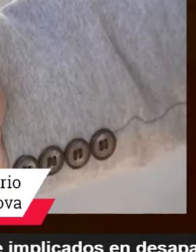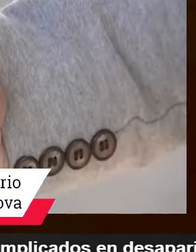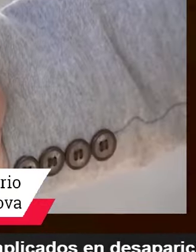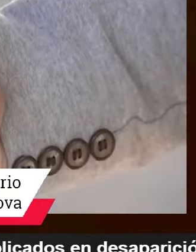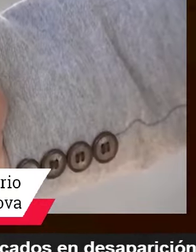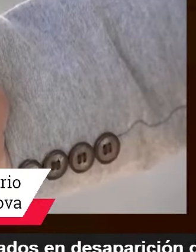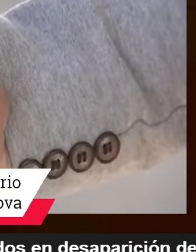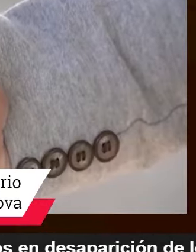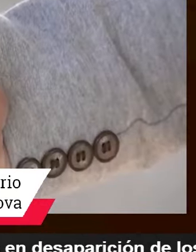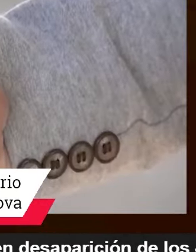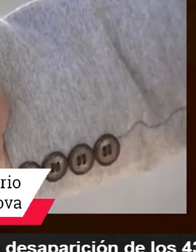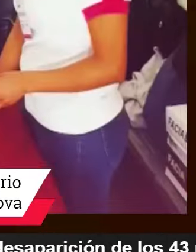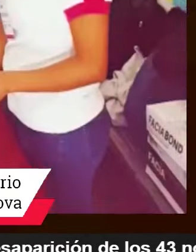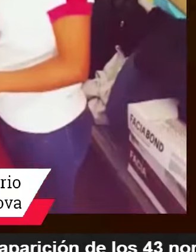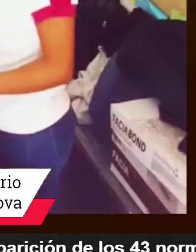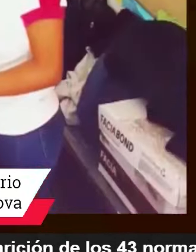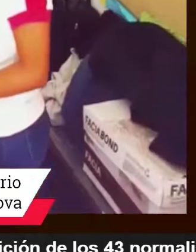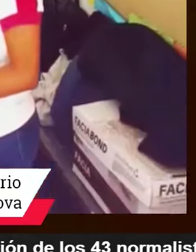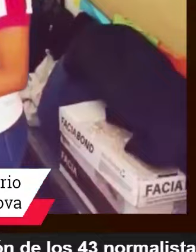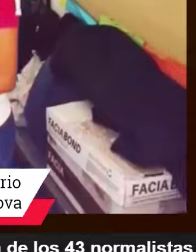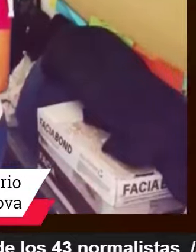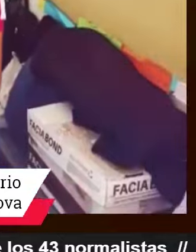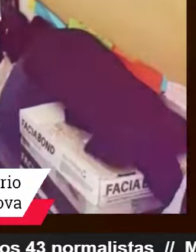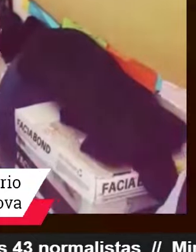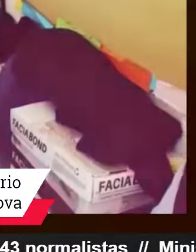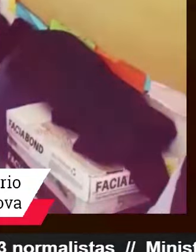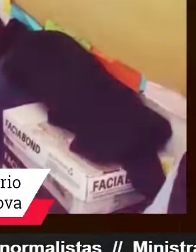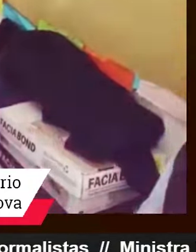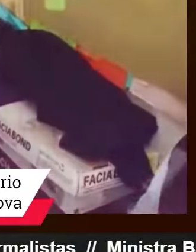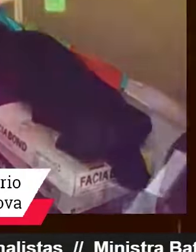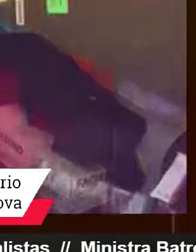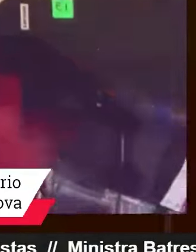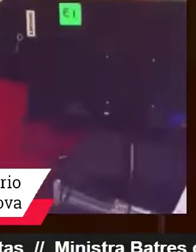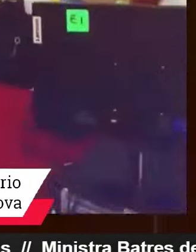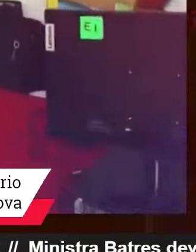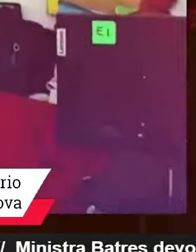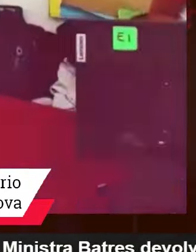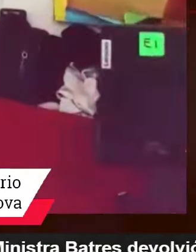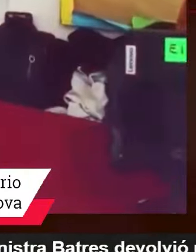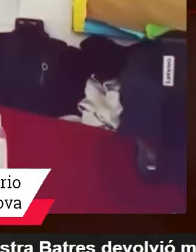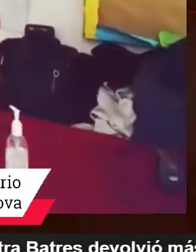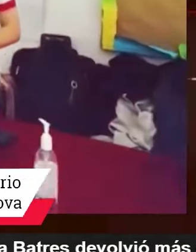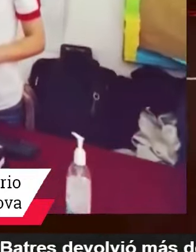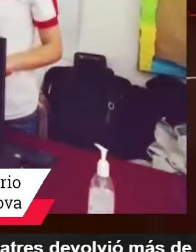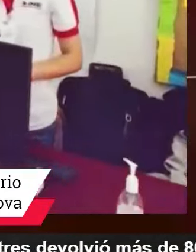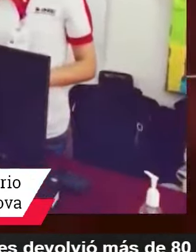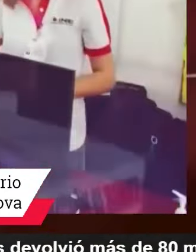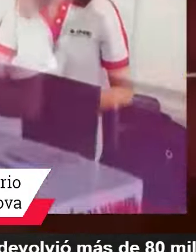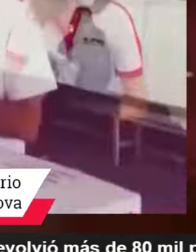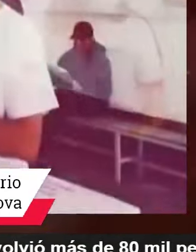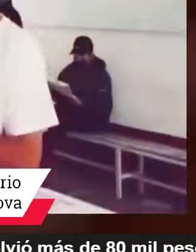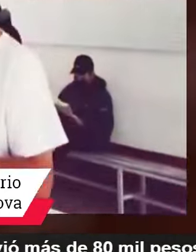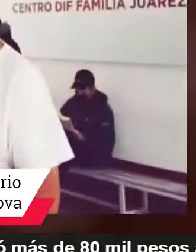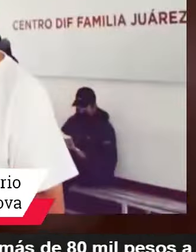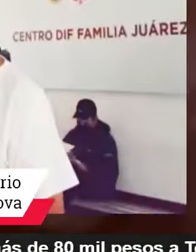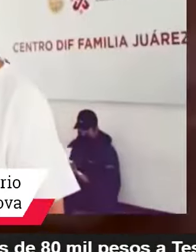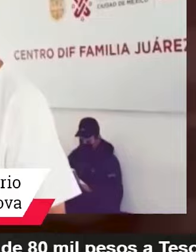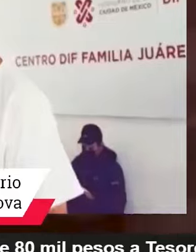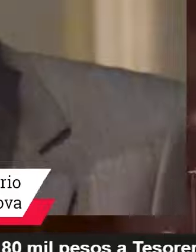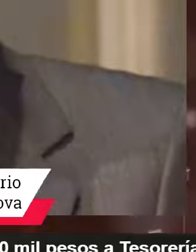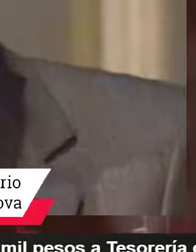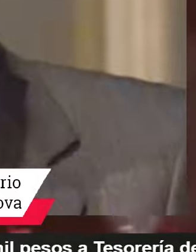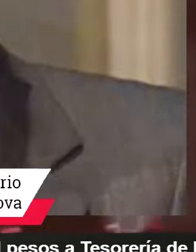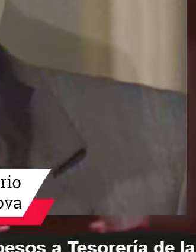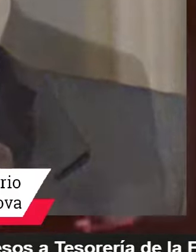eh la tiene la revista contralínea y ahí damos cuenta por ejemplo que en las asociaciones civiles contratadas